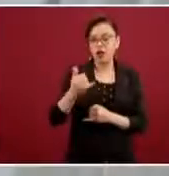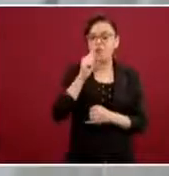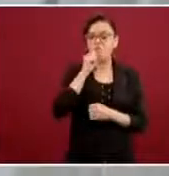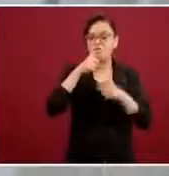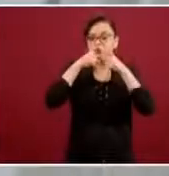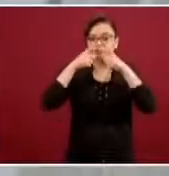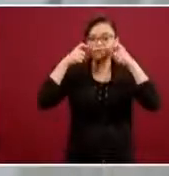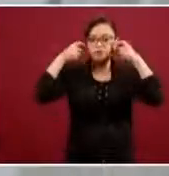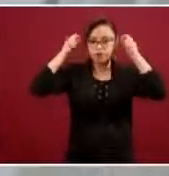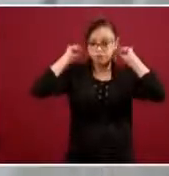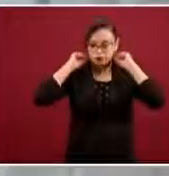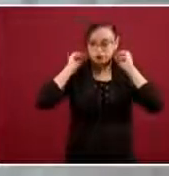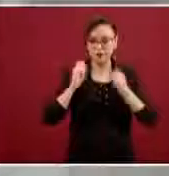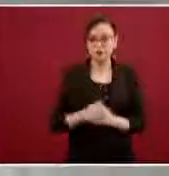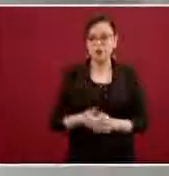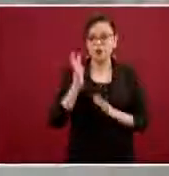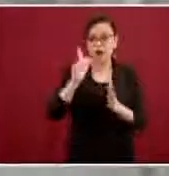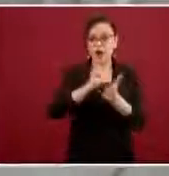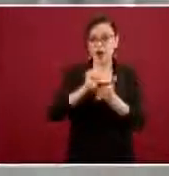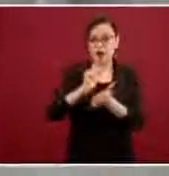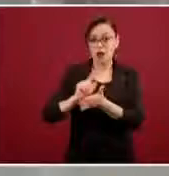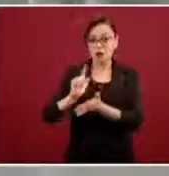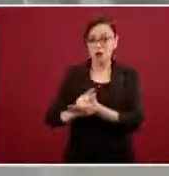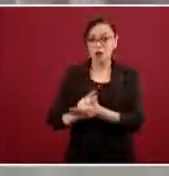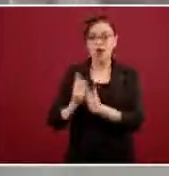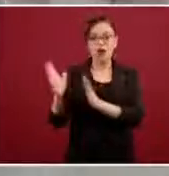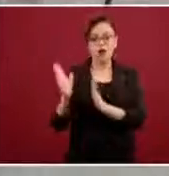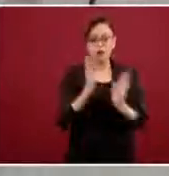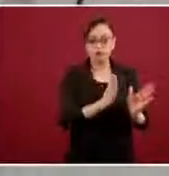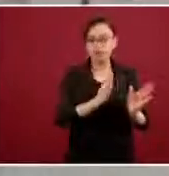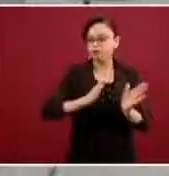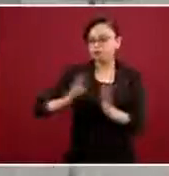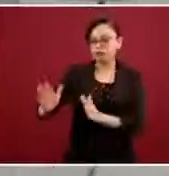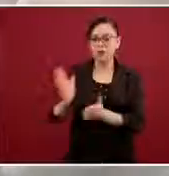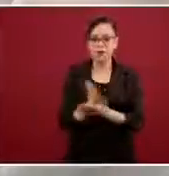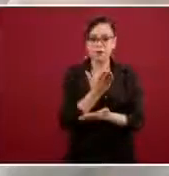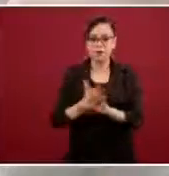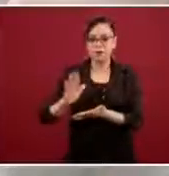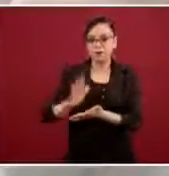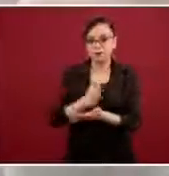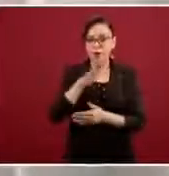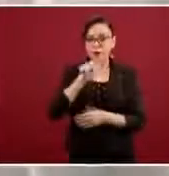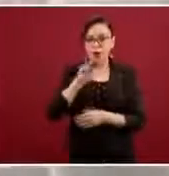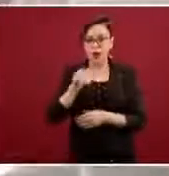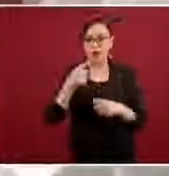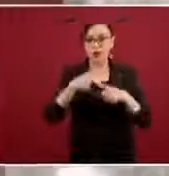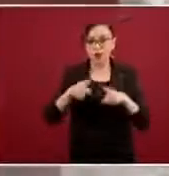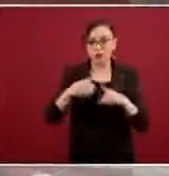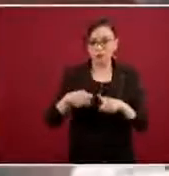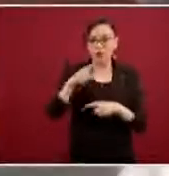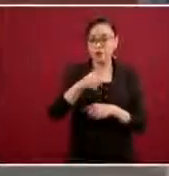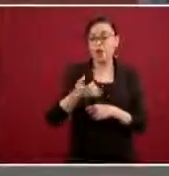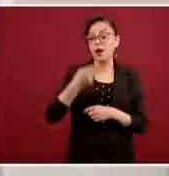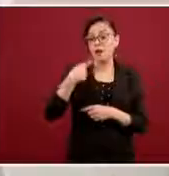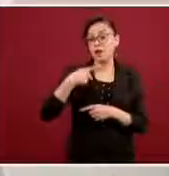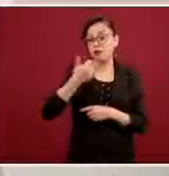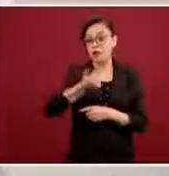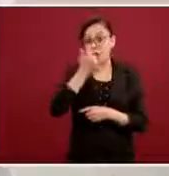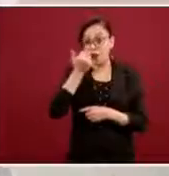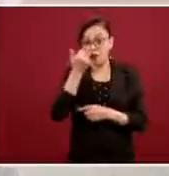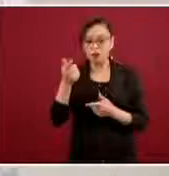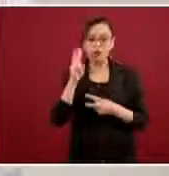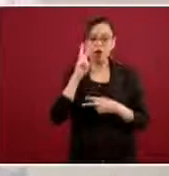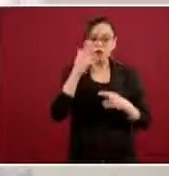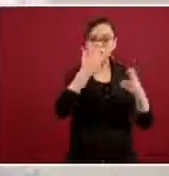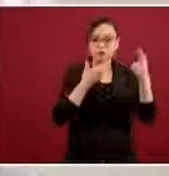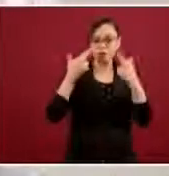ser desinfectados, los equipos se clasifican por marca y se asignan al grupo de investigadores y alumnos para su diagnóstico inicial, en el cual se